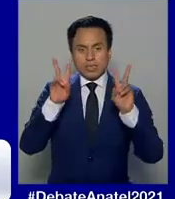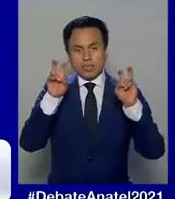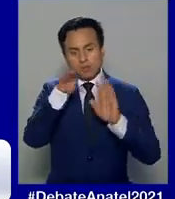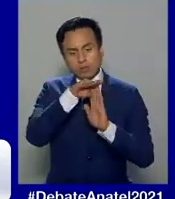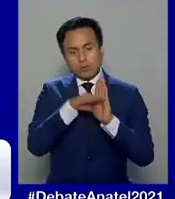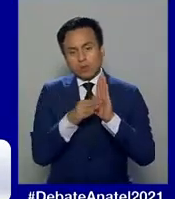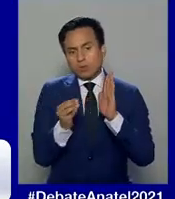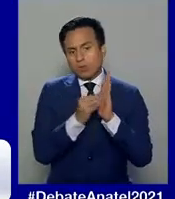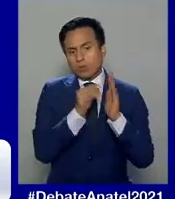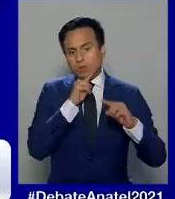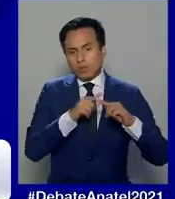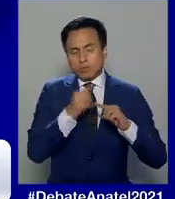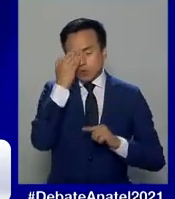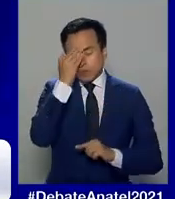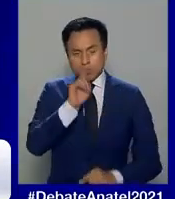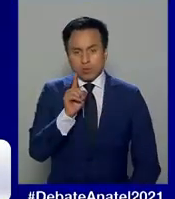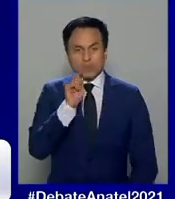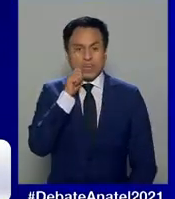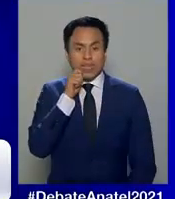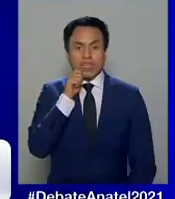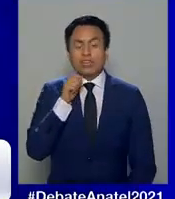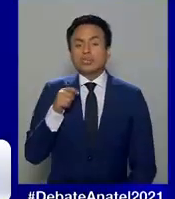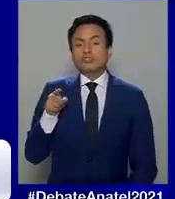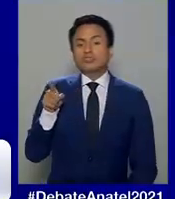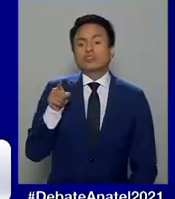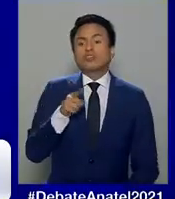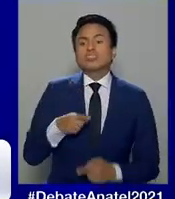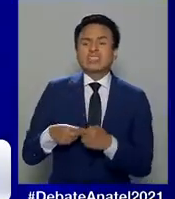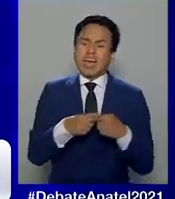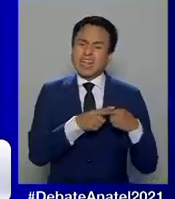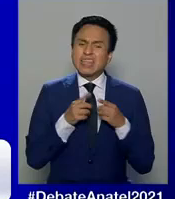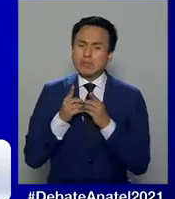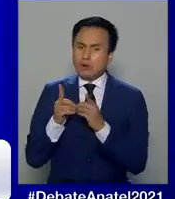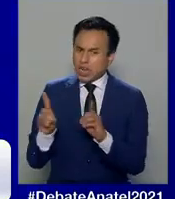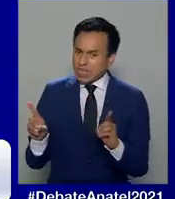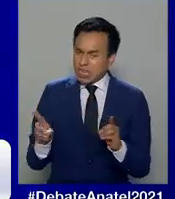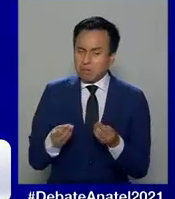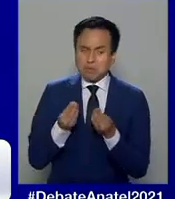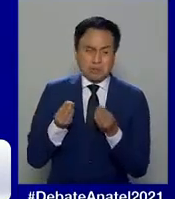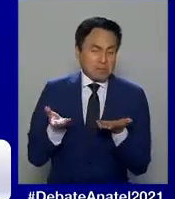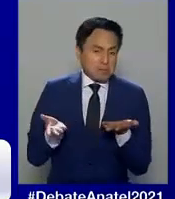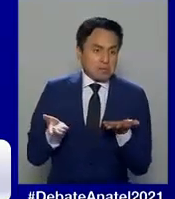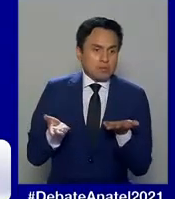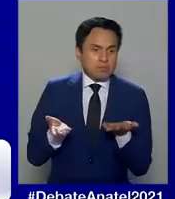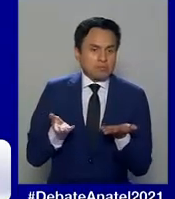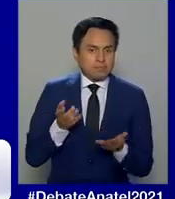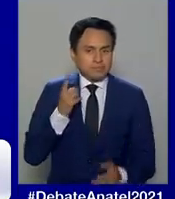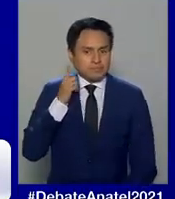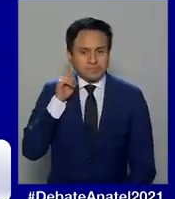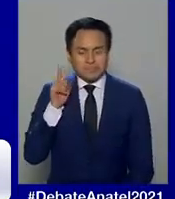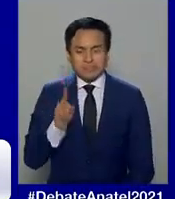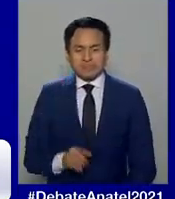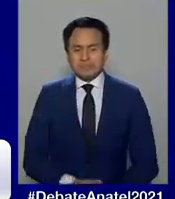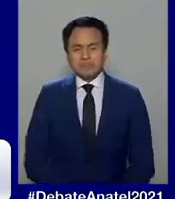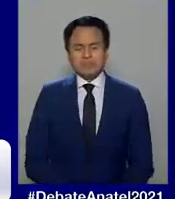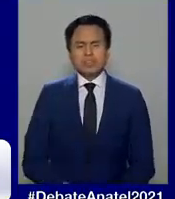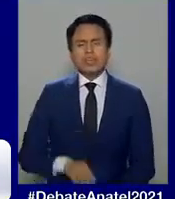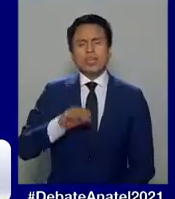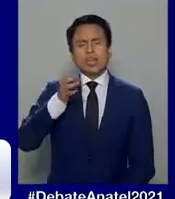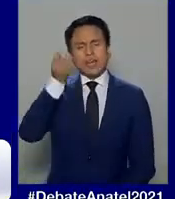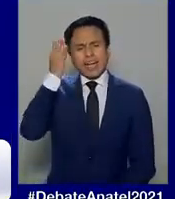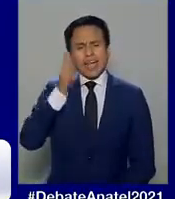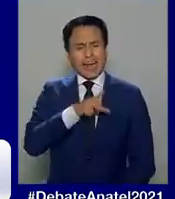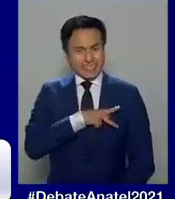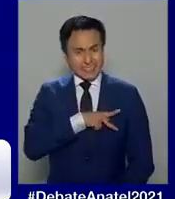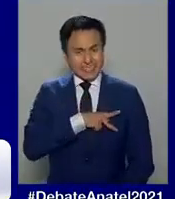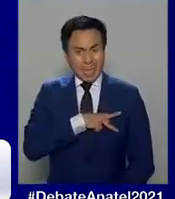la verdad no es algo que me preocupe. Si es socialdemócrata, en buena hora, socialdemócrata. ¿No le molesta el mote? No me molesta. José Antonio Kast,